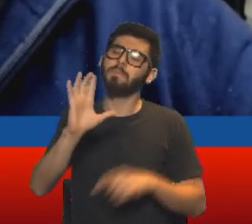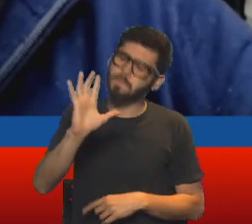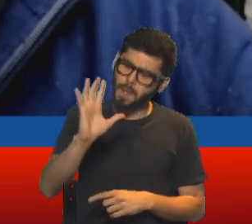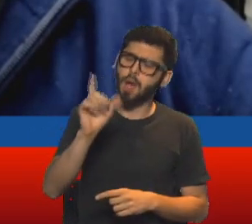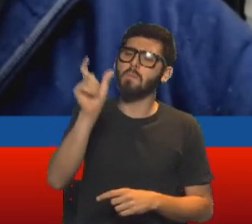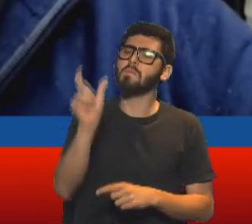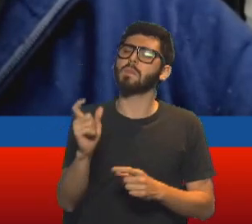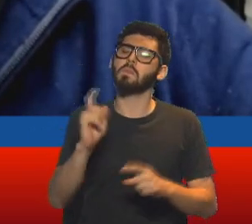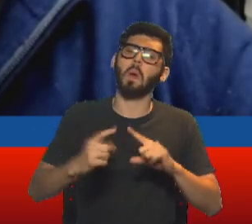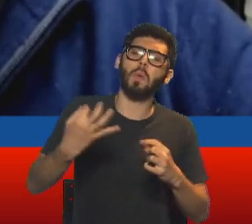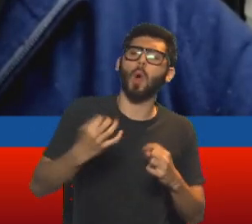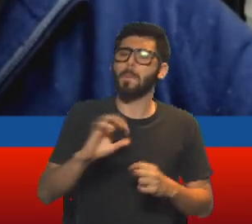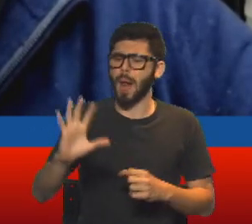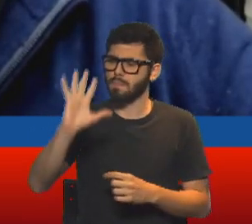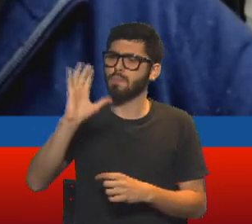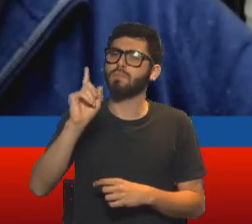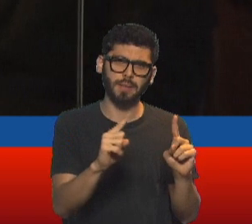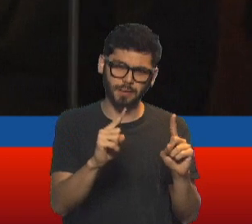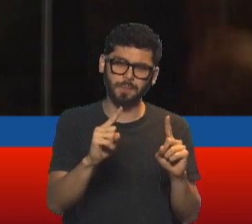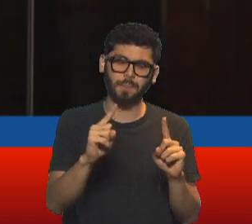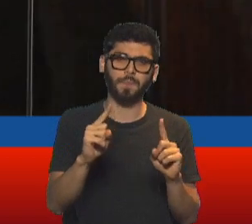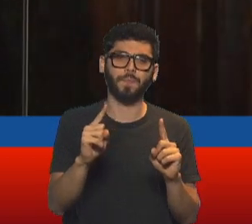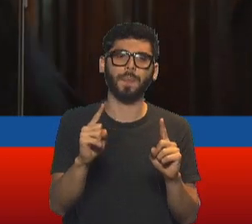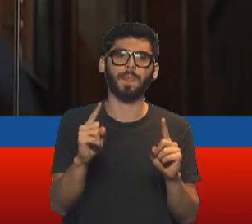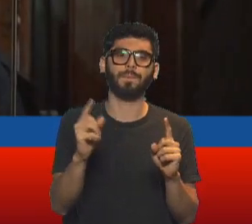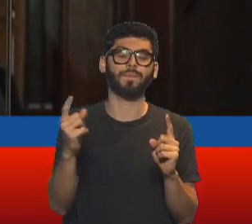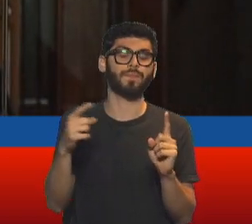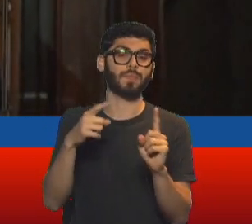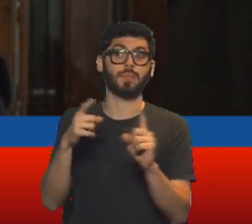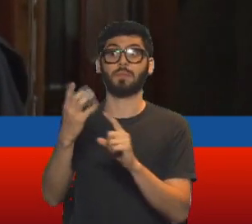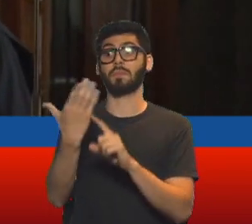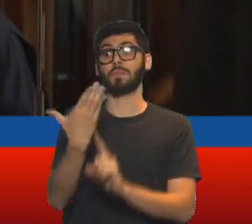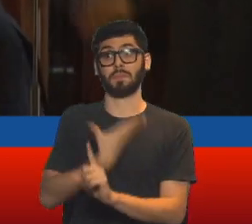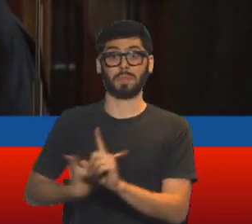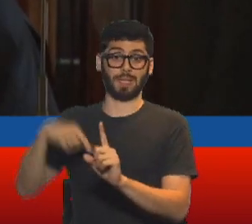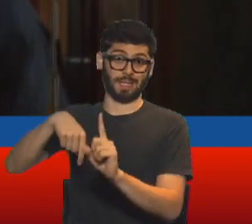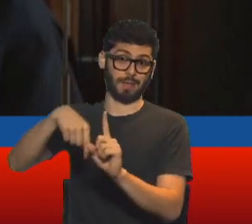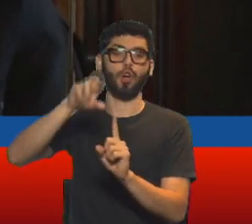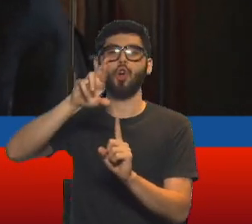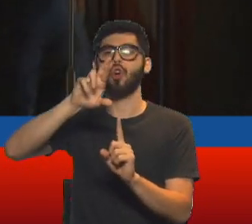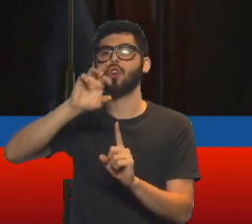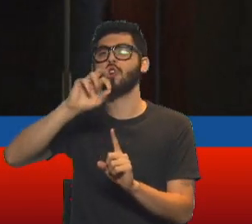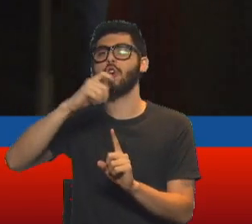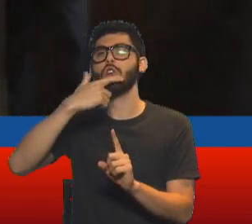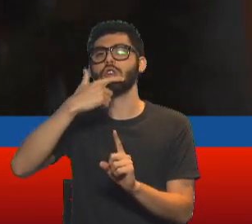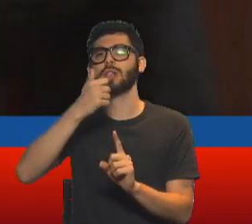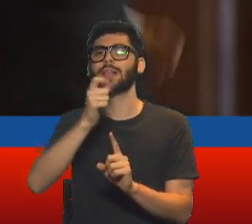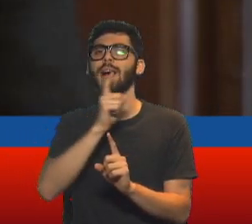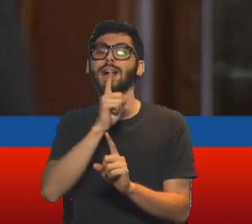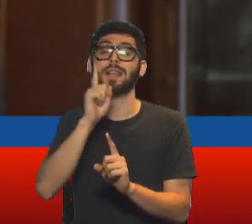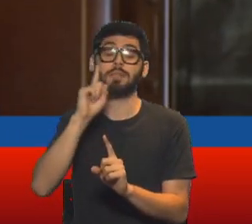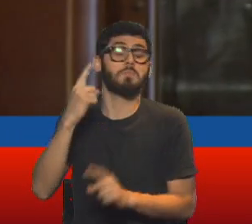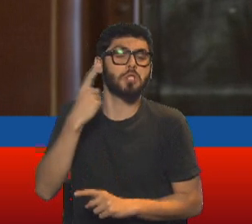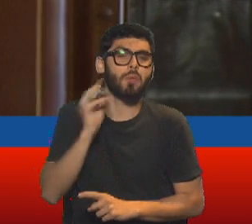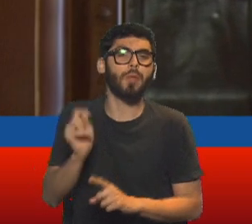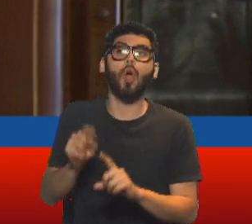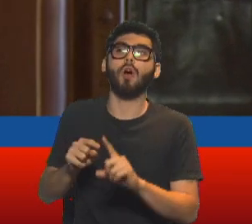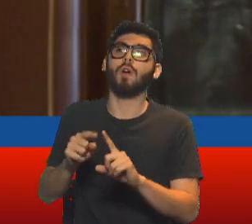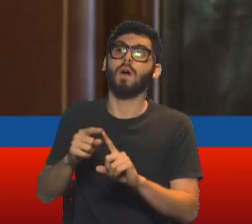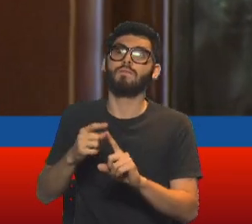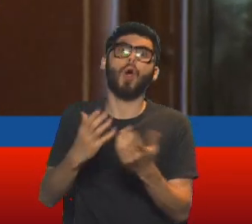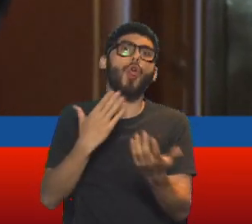gran institucionalidad, del poder que uno le demanda la mayor institucionalidad posible, porque es el que tiene la última